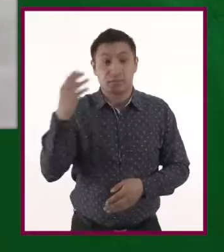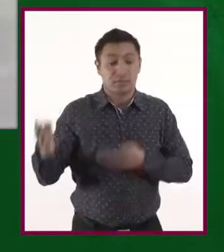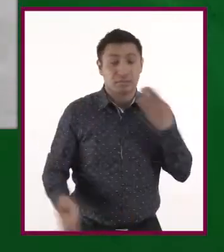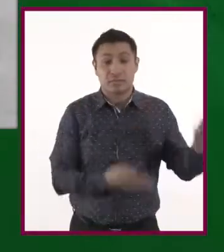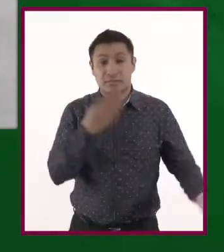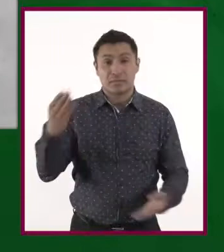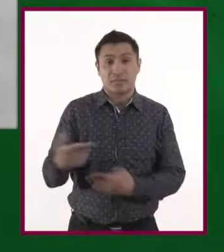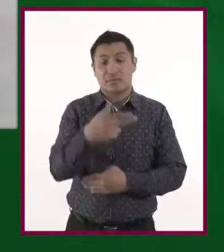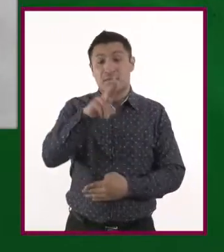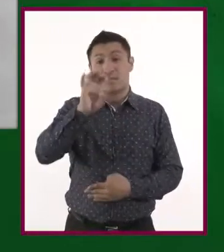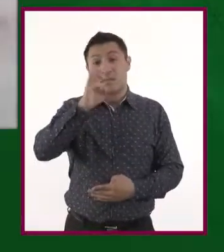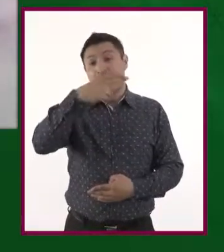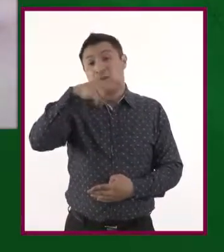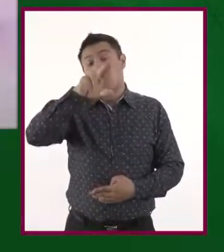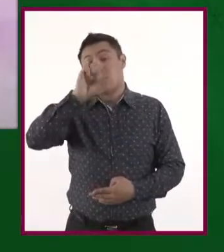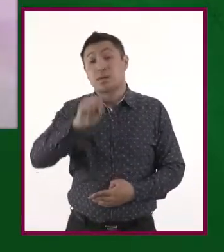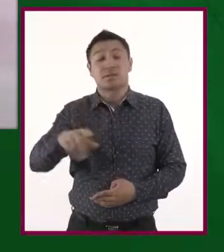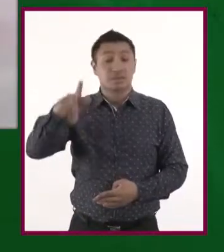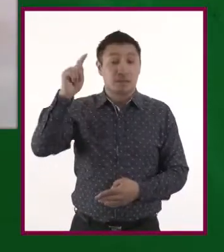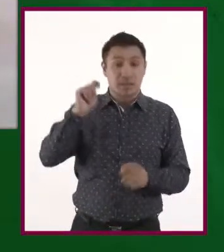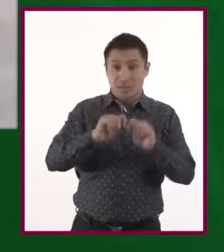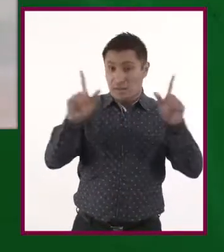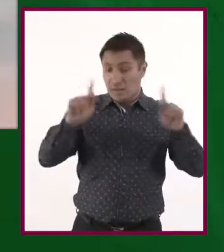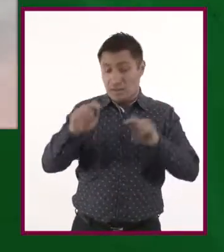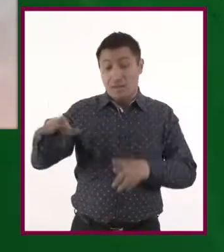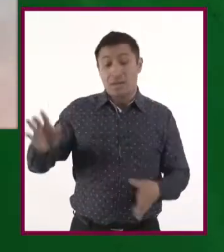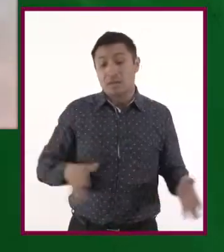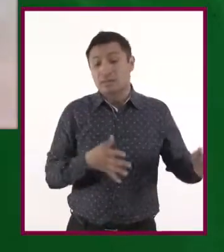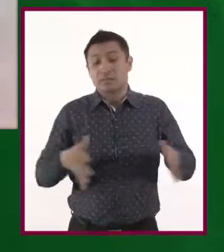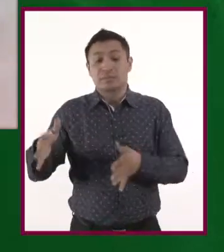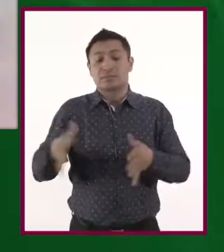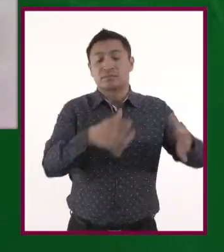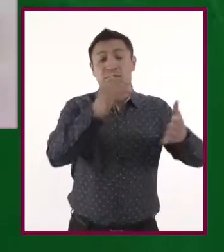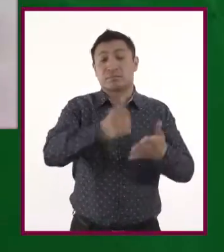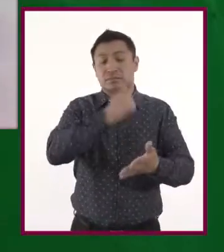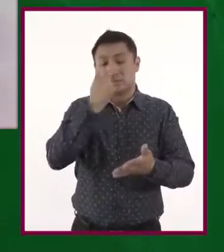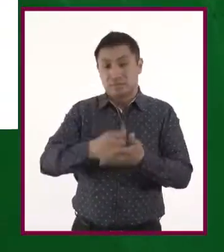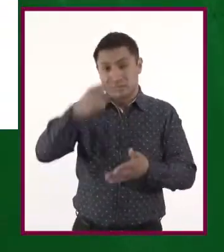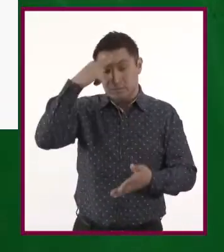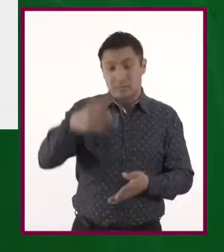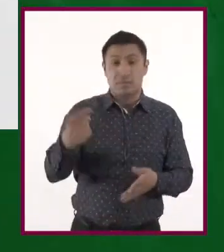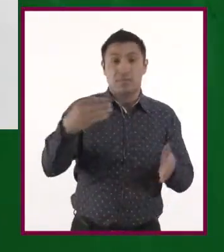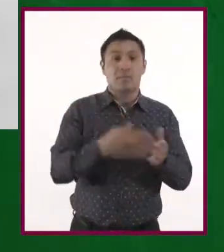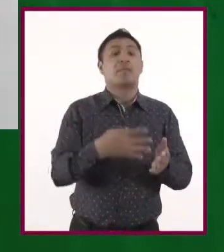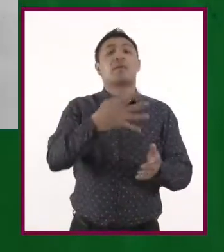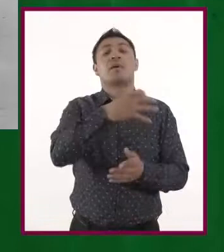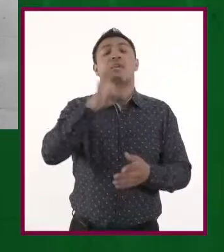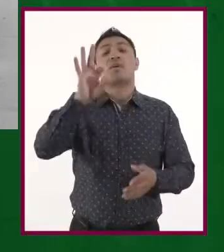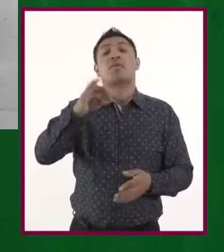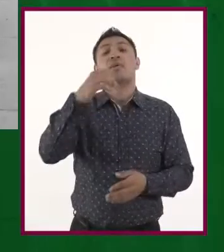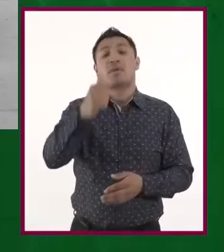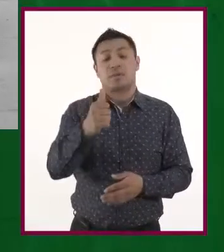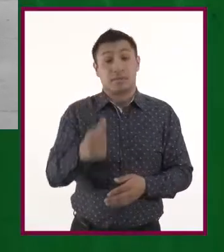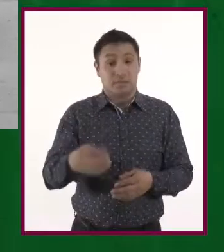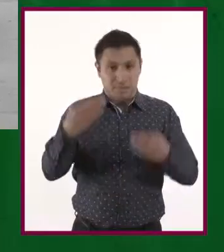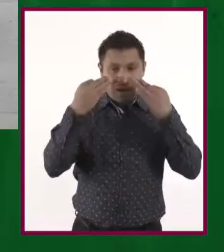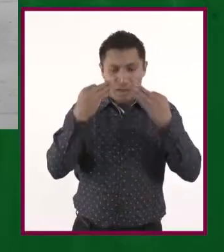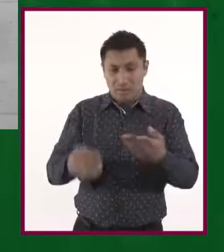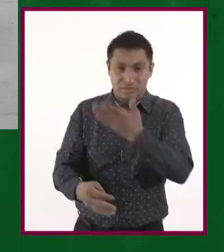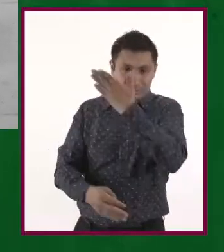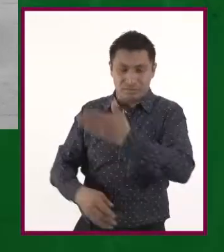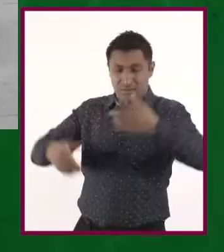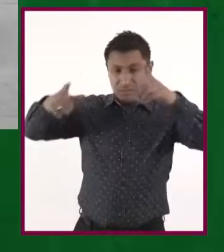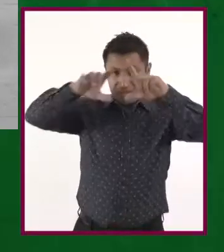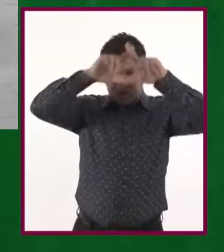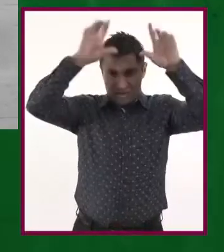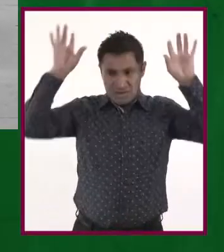danzantes huehues del estado de Tlaxcala caminando en la Ciudad de México en 1946. Observa el penacho